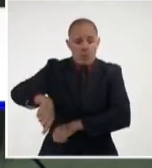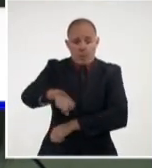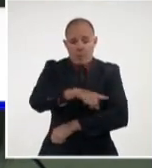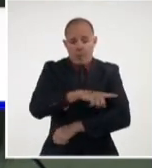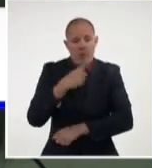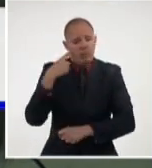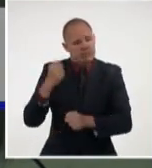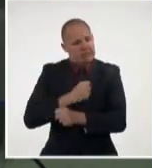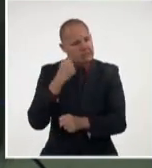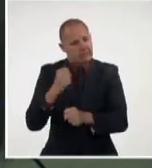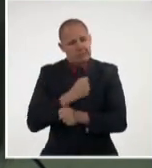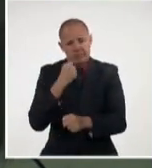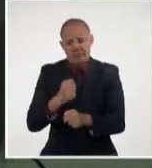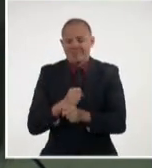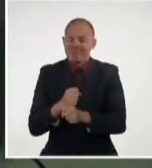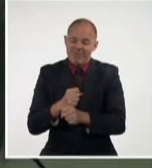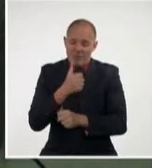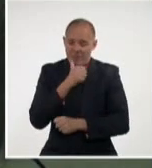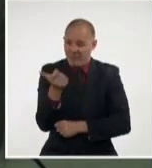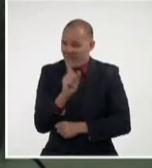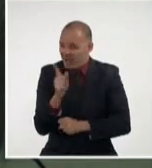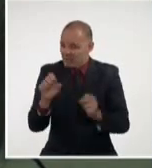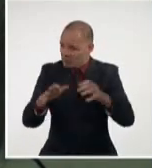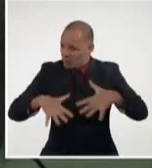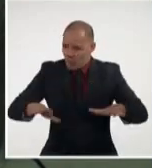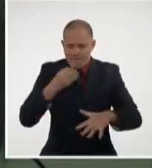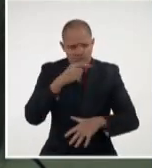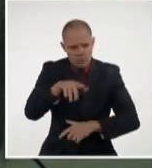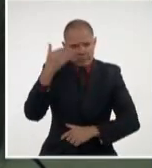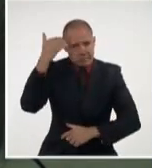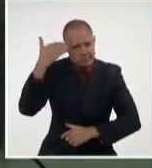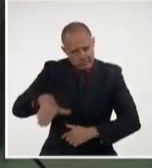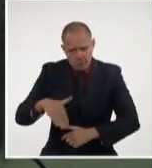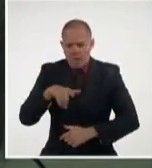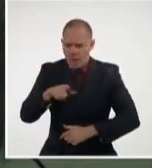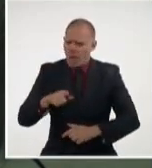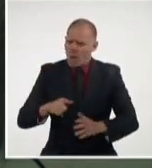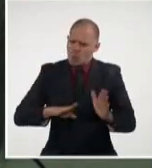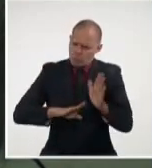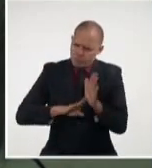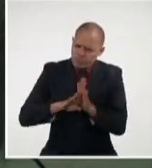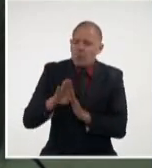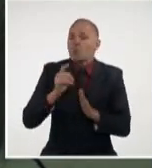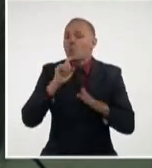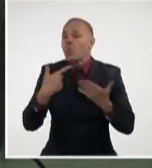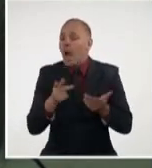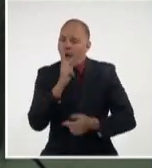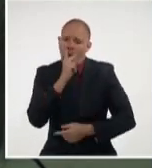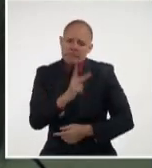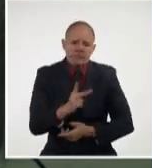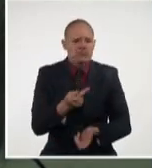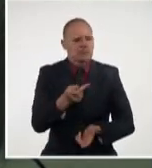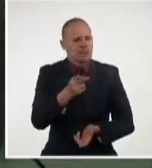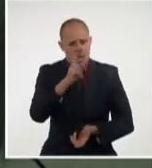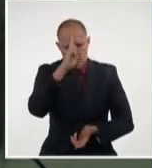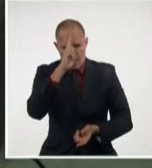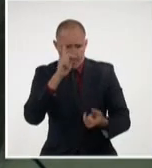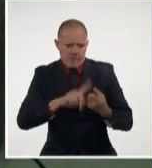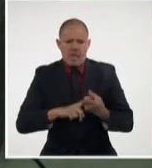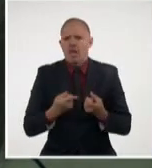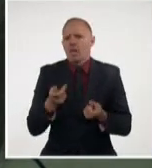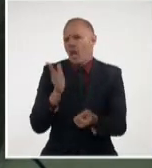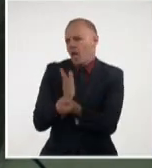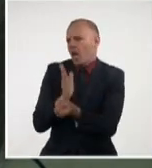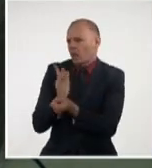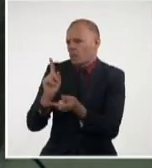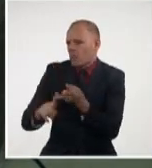levantado en medio de un contexto hostil para dar lo mejor de sí en la consulta médica, en el aula, en la prestación de servicio,